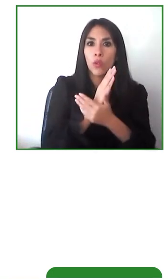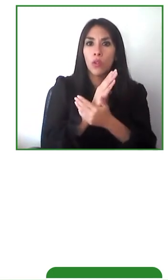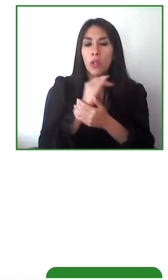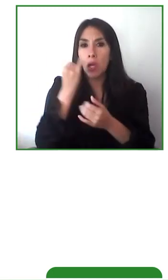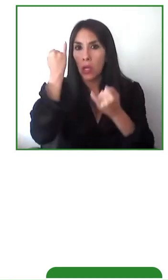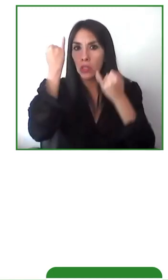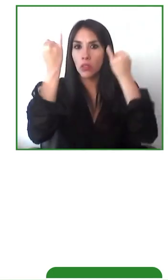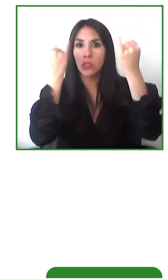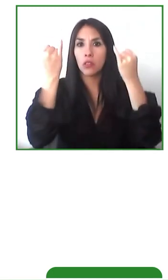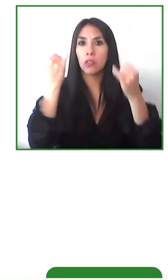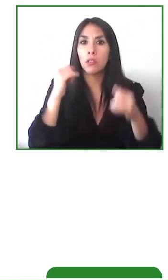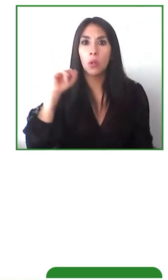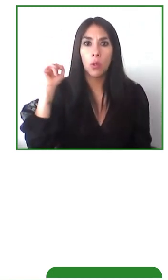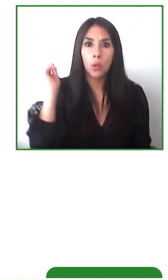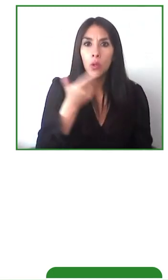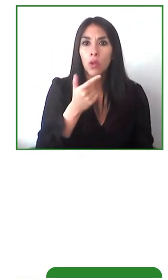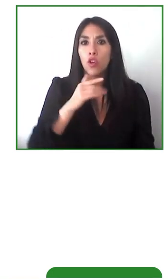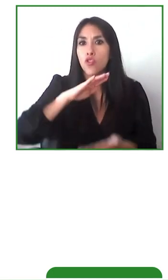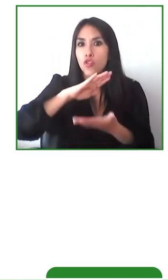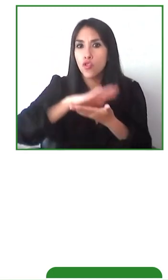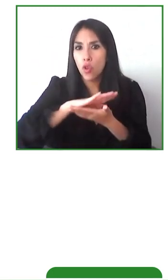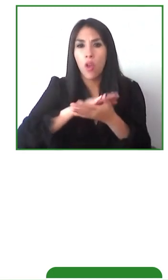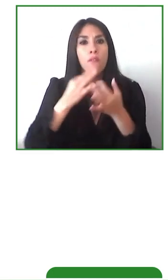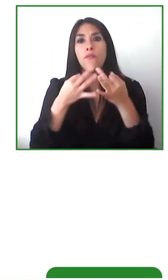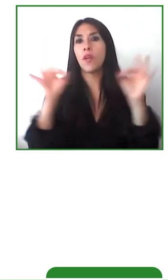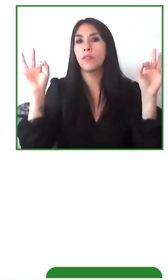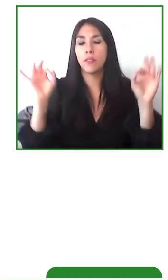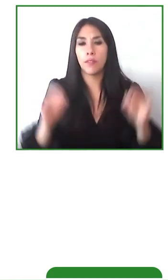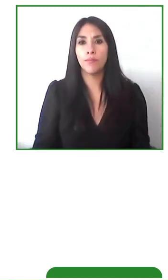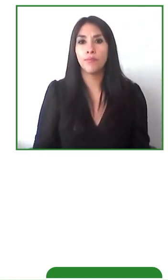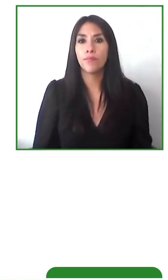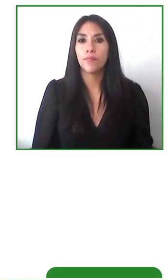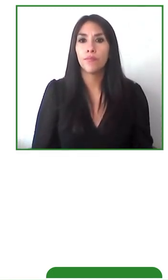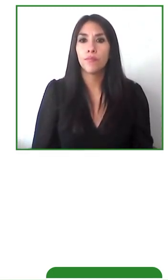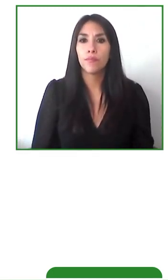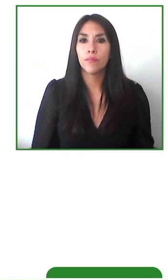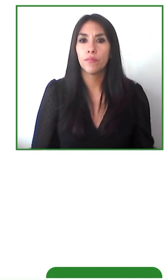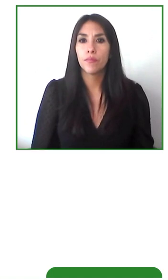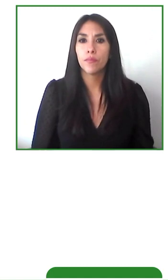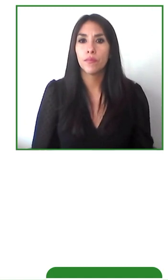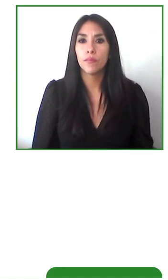gratuita. Entonces, lo que necesitamos es que todos están